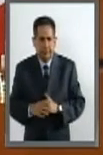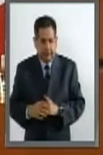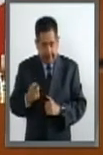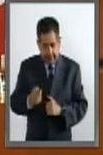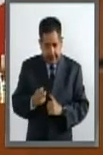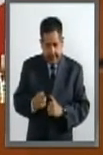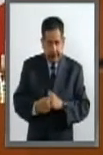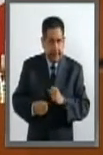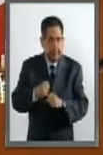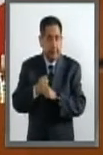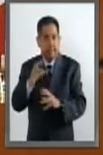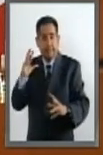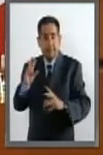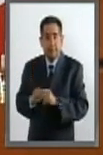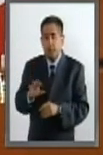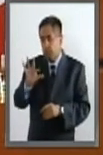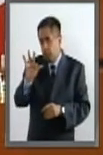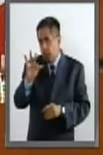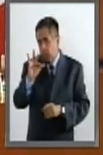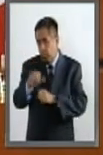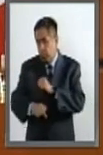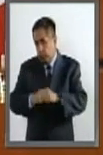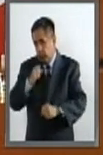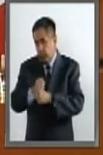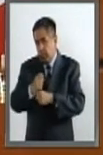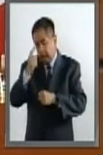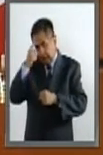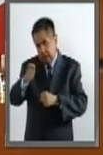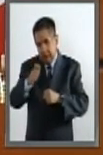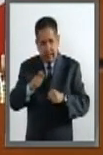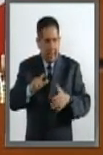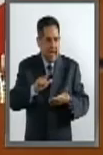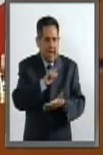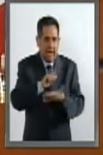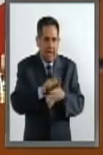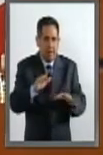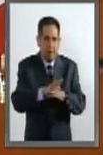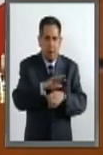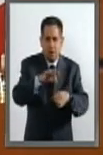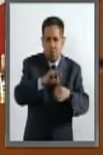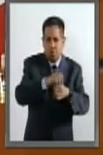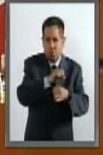Este año se cumplen 40 años de la emblemática reforma electoral de